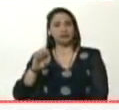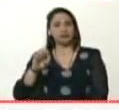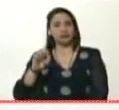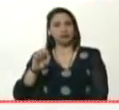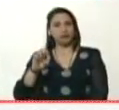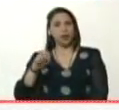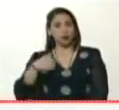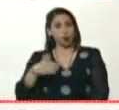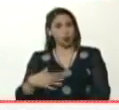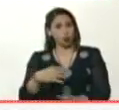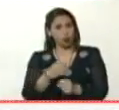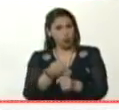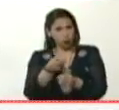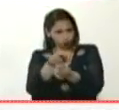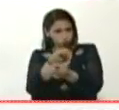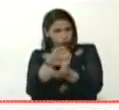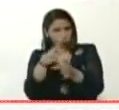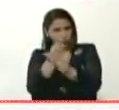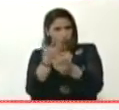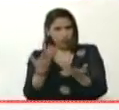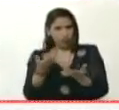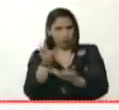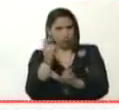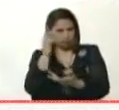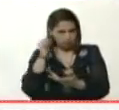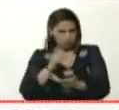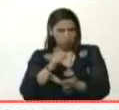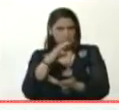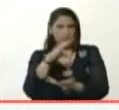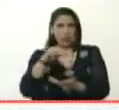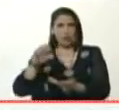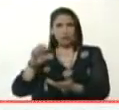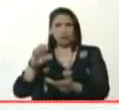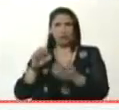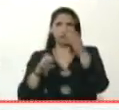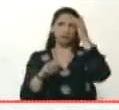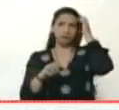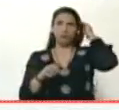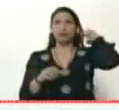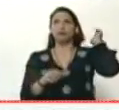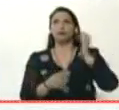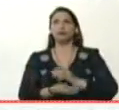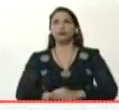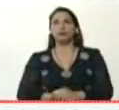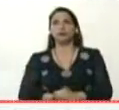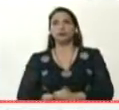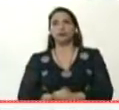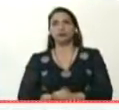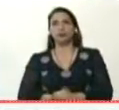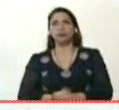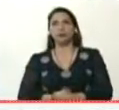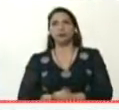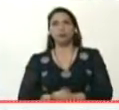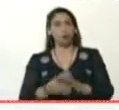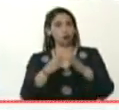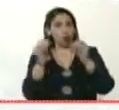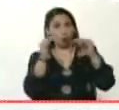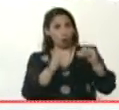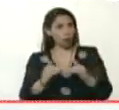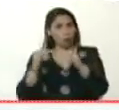¿Usted confía en el CNE? ¿Usted? ¿Ustedes? Todos confiamos en el